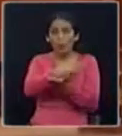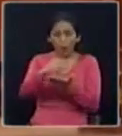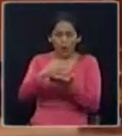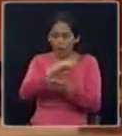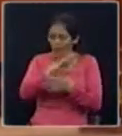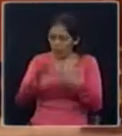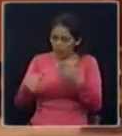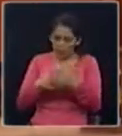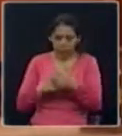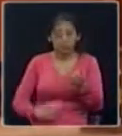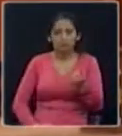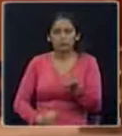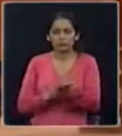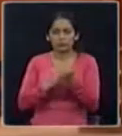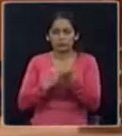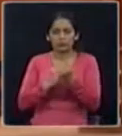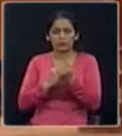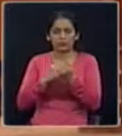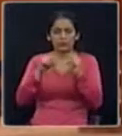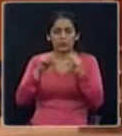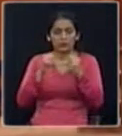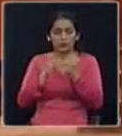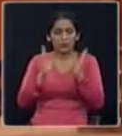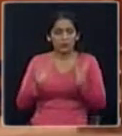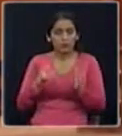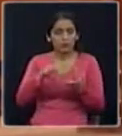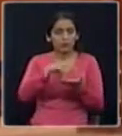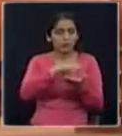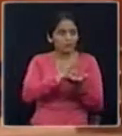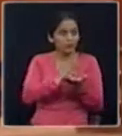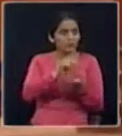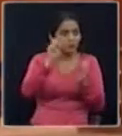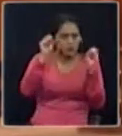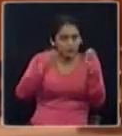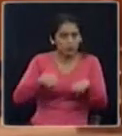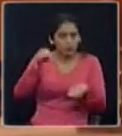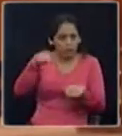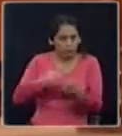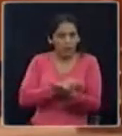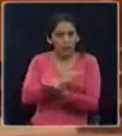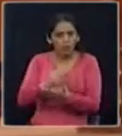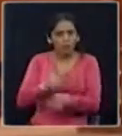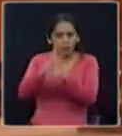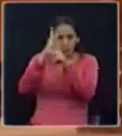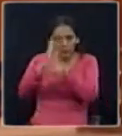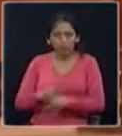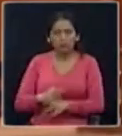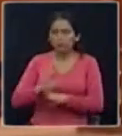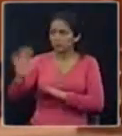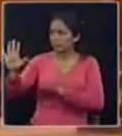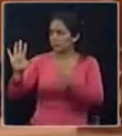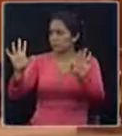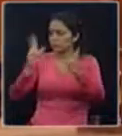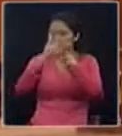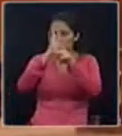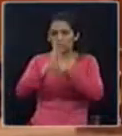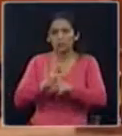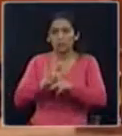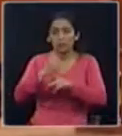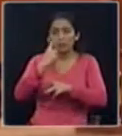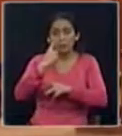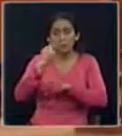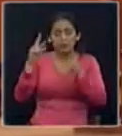para ya en el pleno de la asamblea defender a la provincia como corresponde y ojalá se pueda llegar a